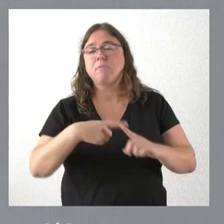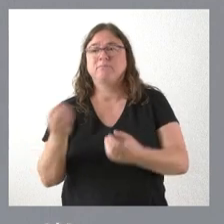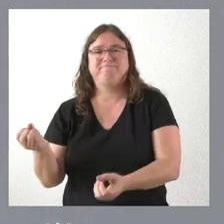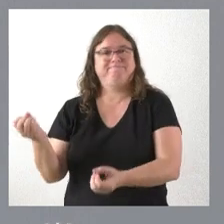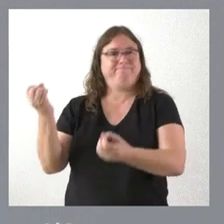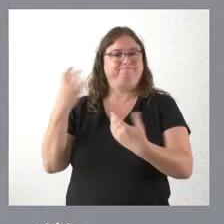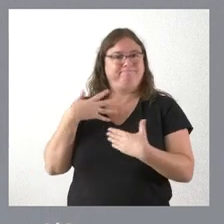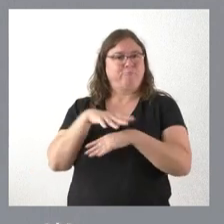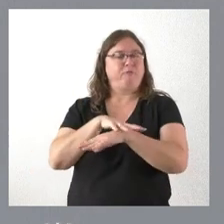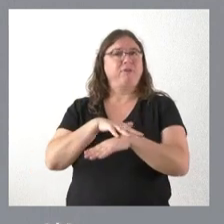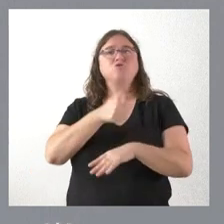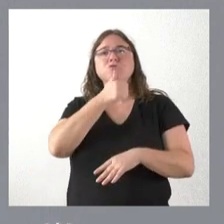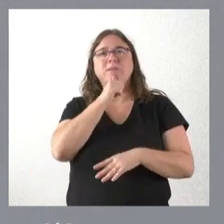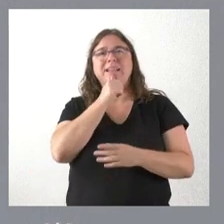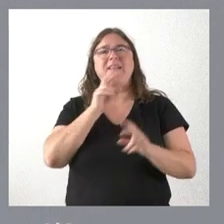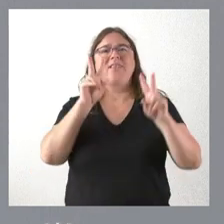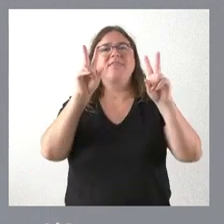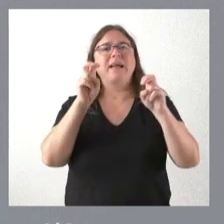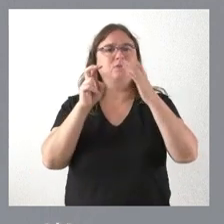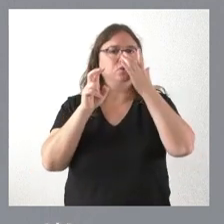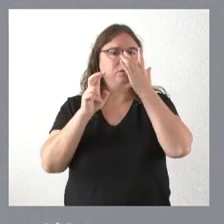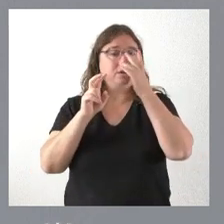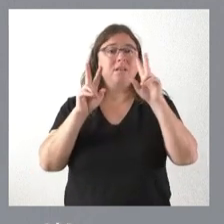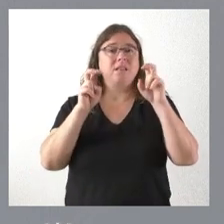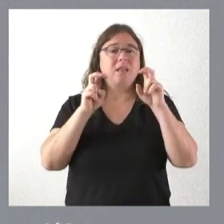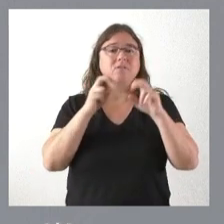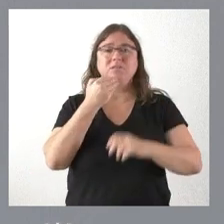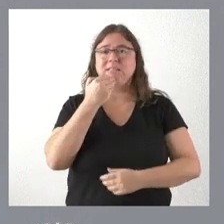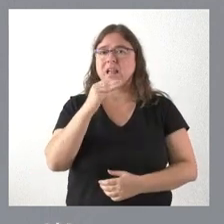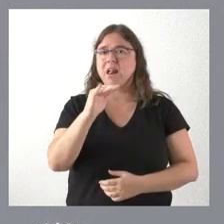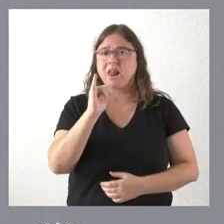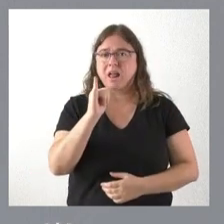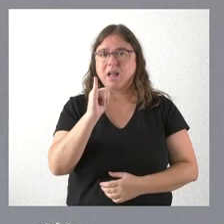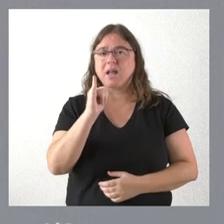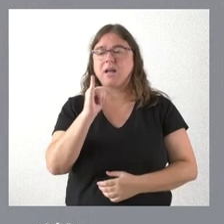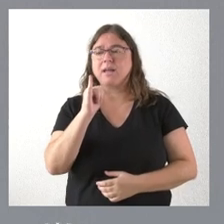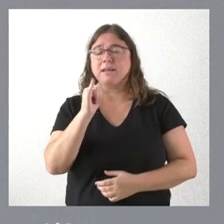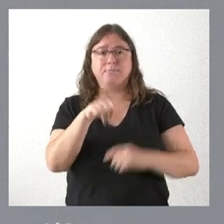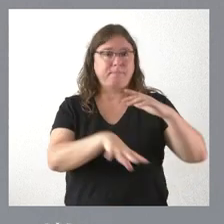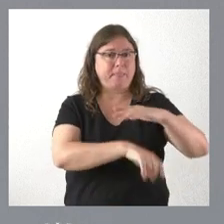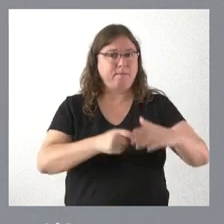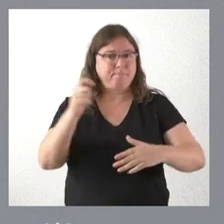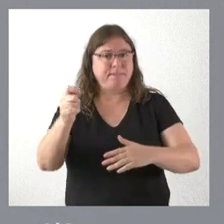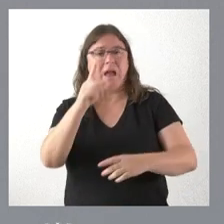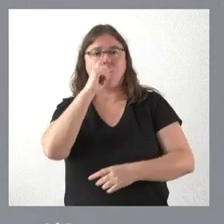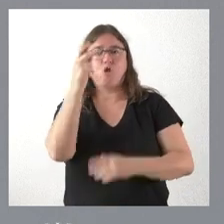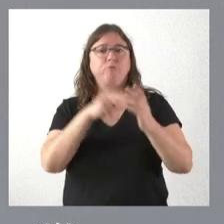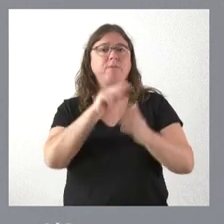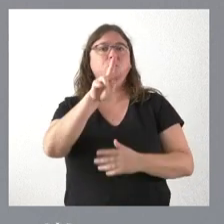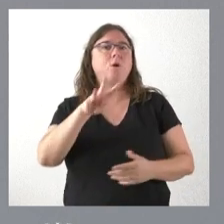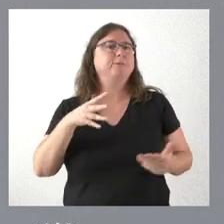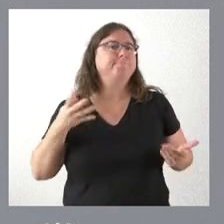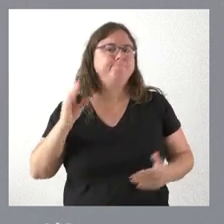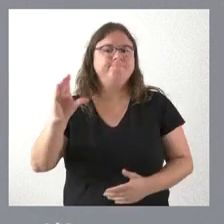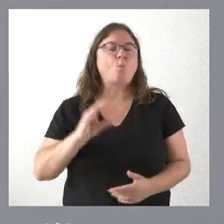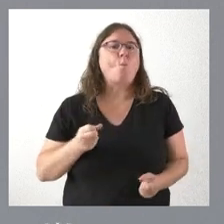información sobre la existencia de las entregas a cuenta para el año 2024 y cuál es su